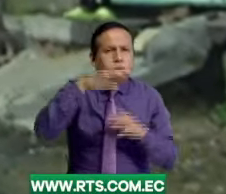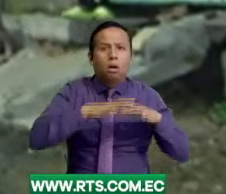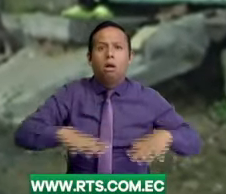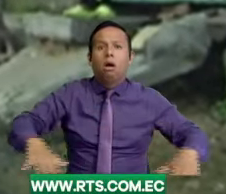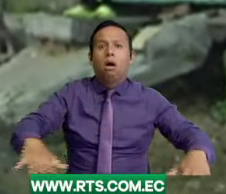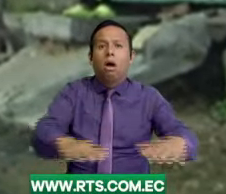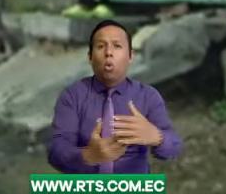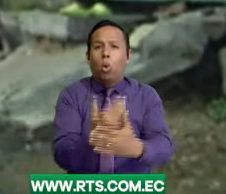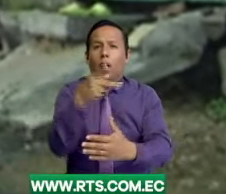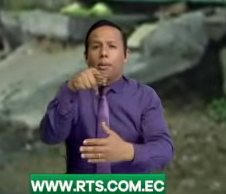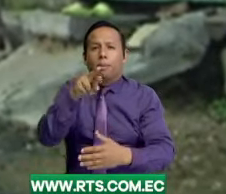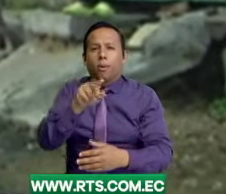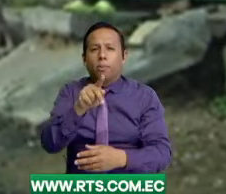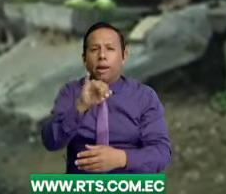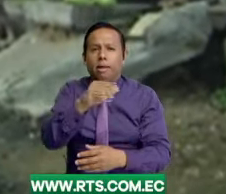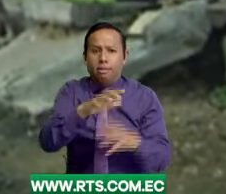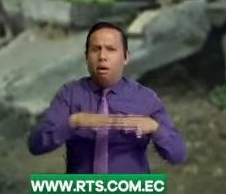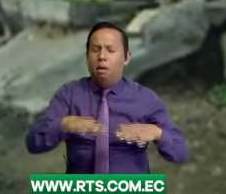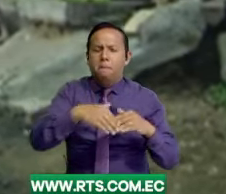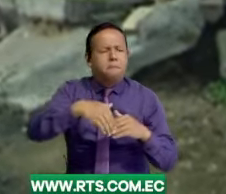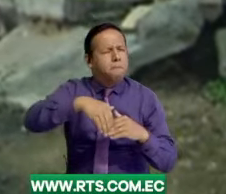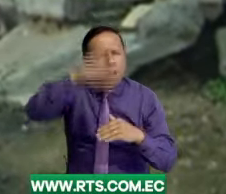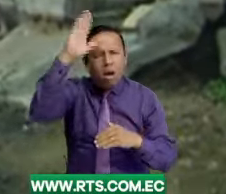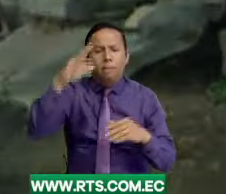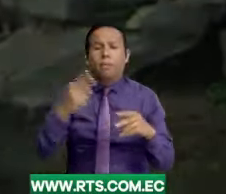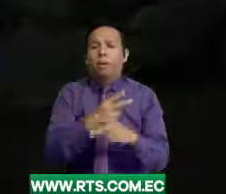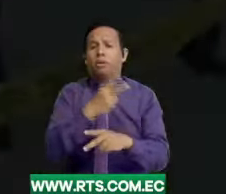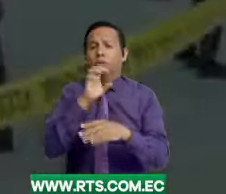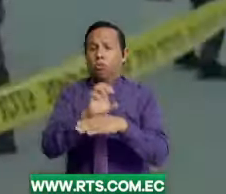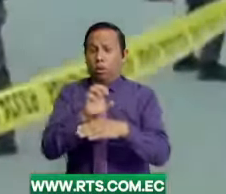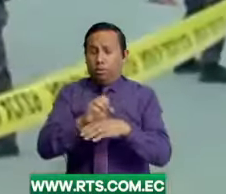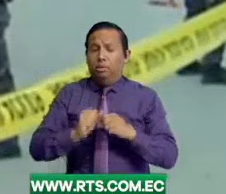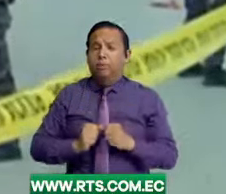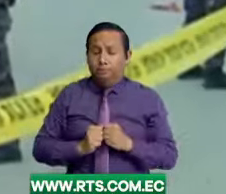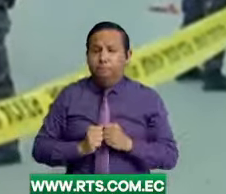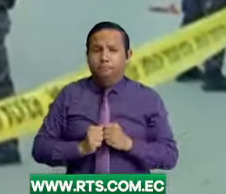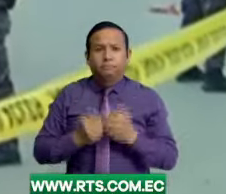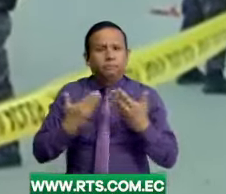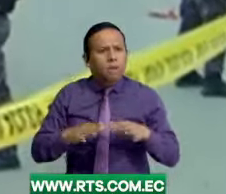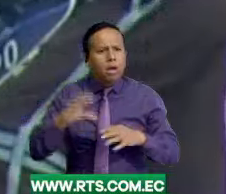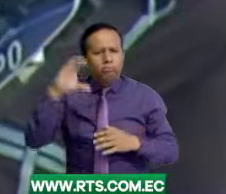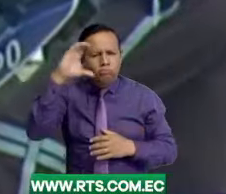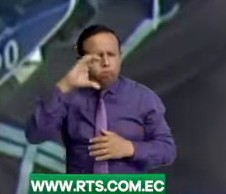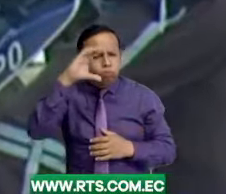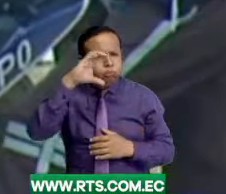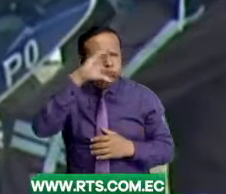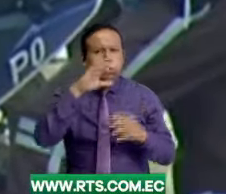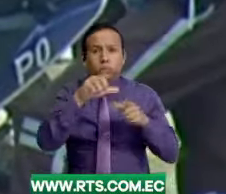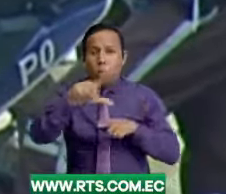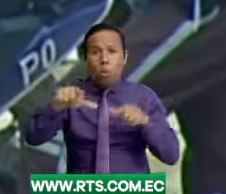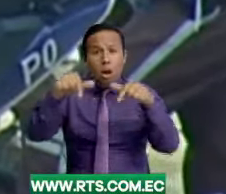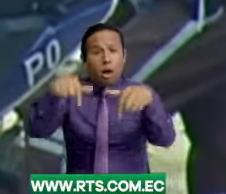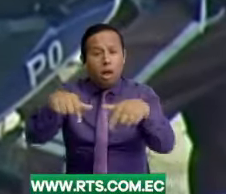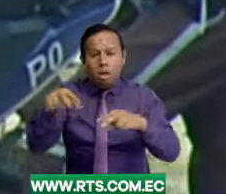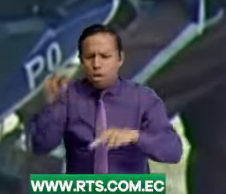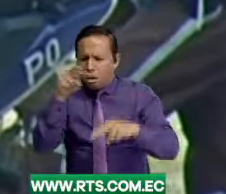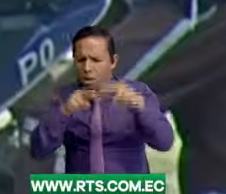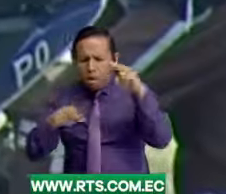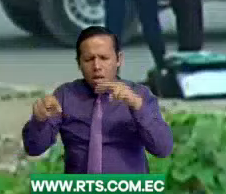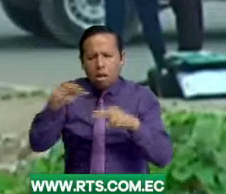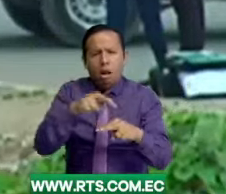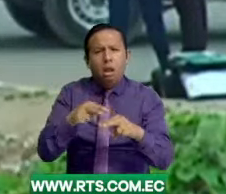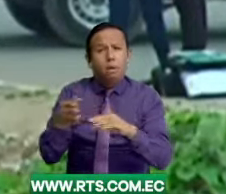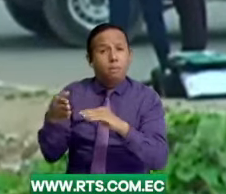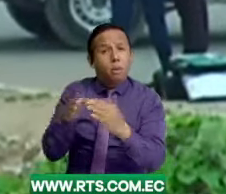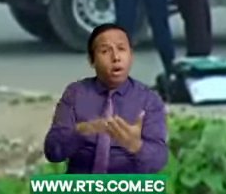Prosperina, considerado el más peligroso del país. Luego de buscar indicios en la escena del crimen, el cuerpo del